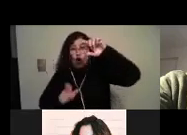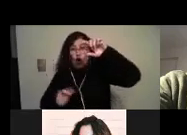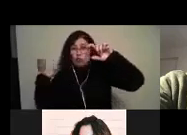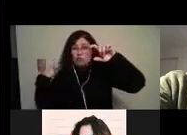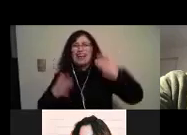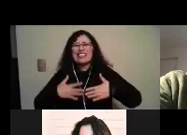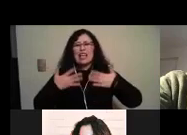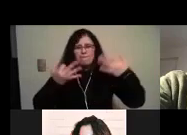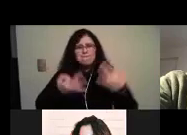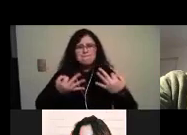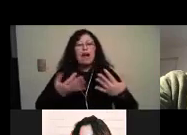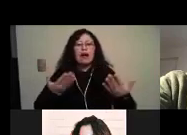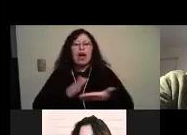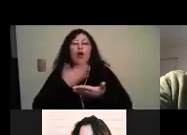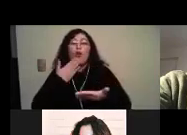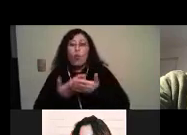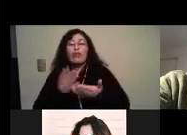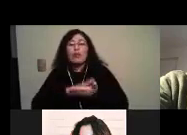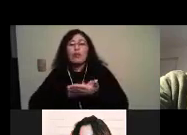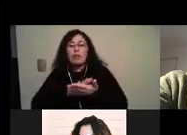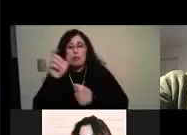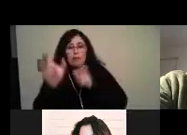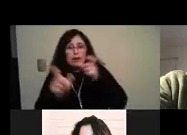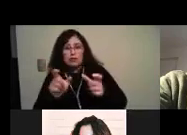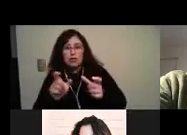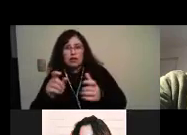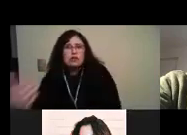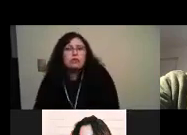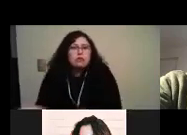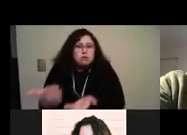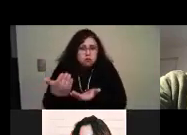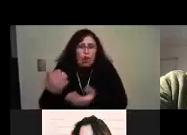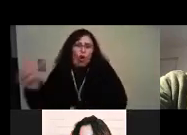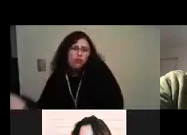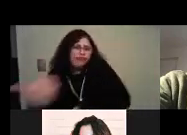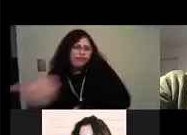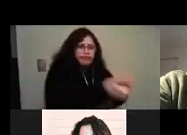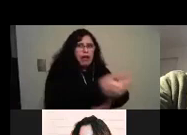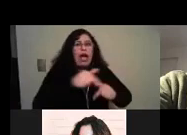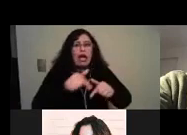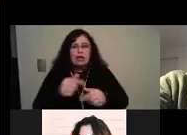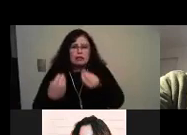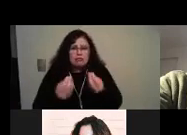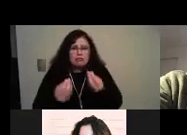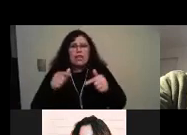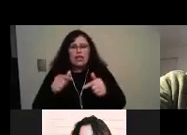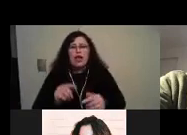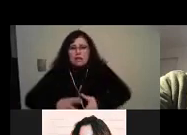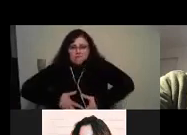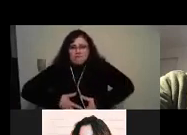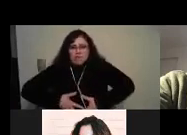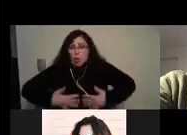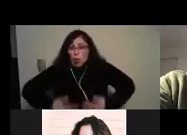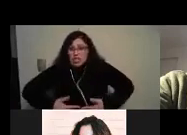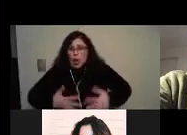transferencia, movilizar a un paciente, ¿cierto? Especialmente trate de llevar contraída siempre la